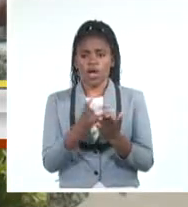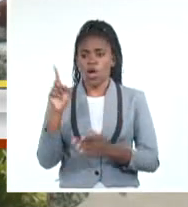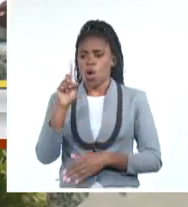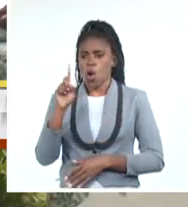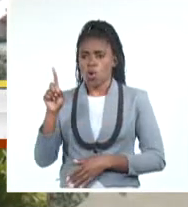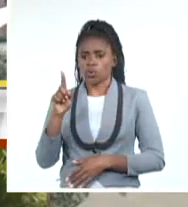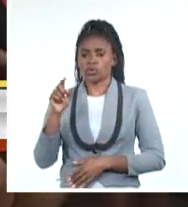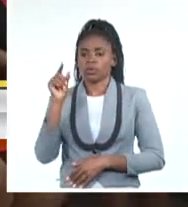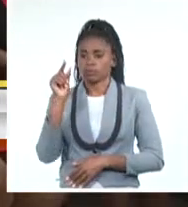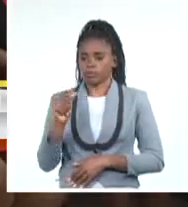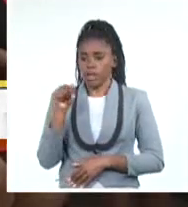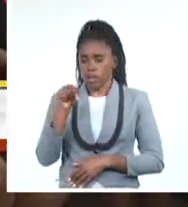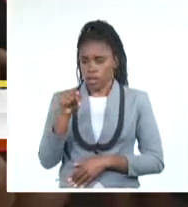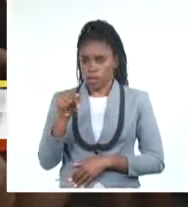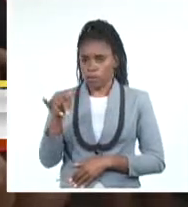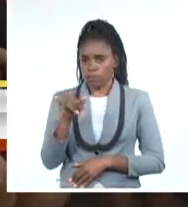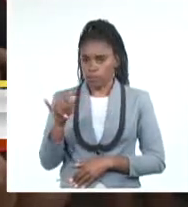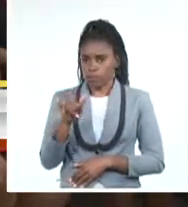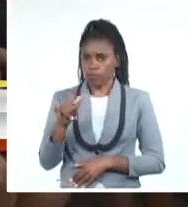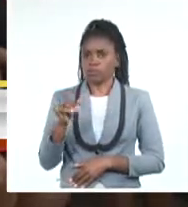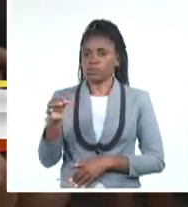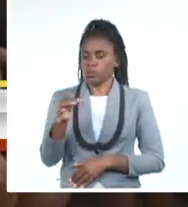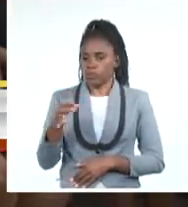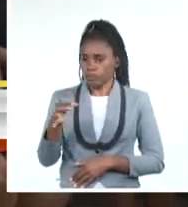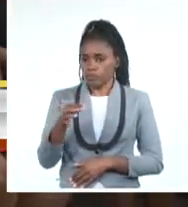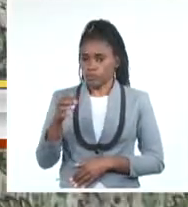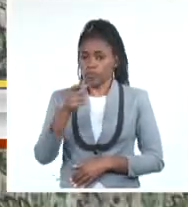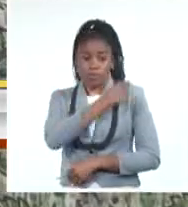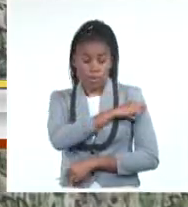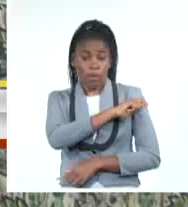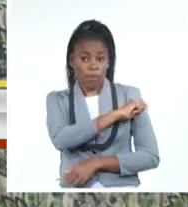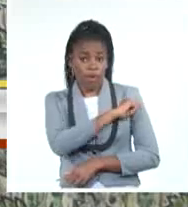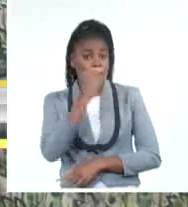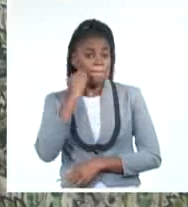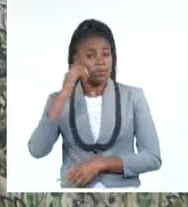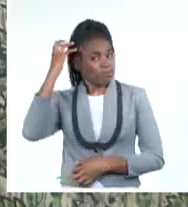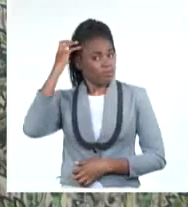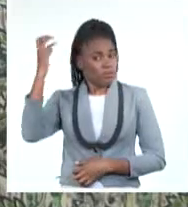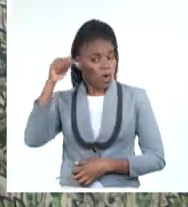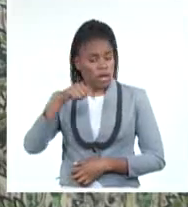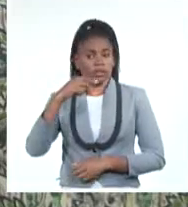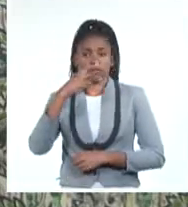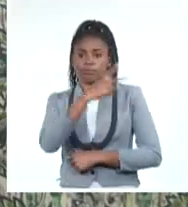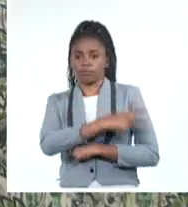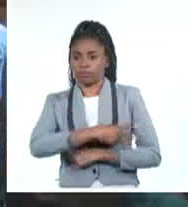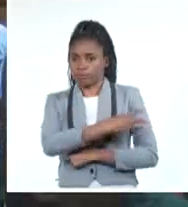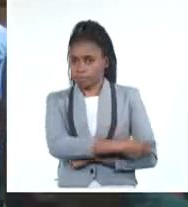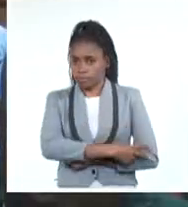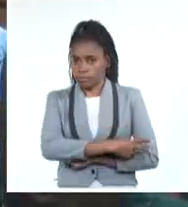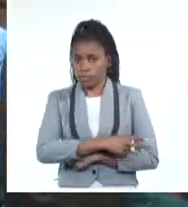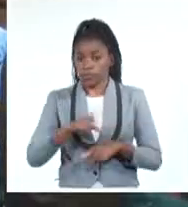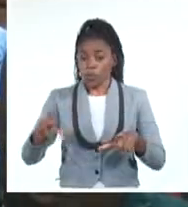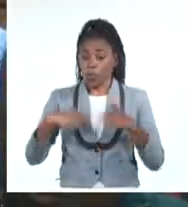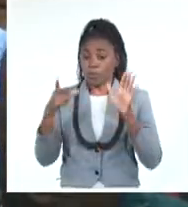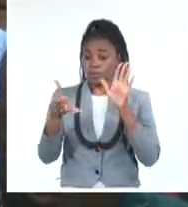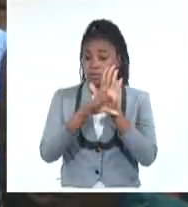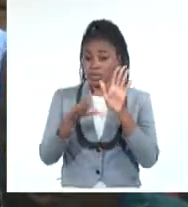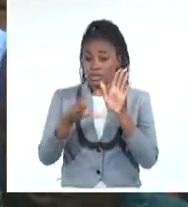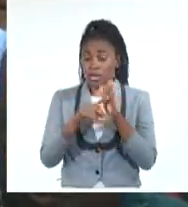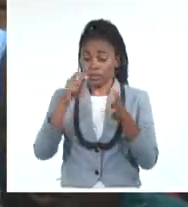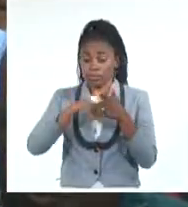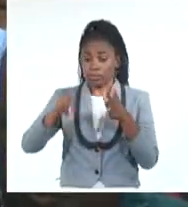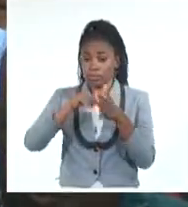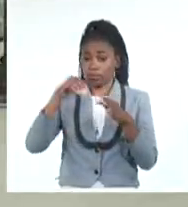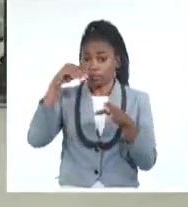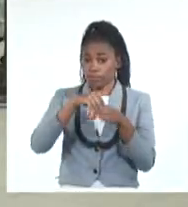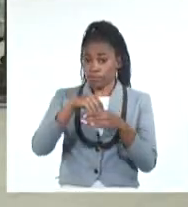desde esa instancia representarán dignamente al pueblo en el máximo órgano del estado en nuestro país en cumplimiento de la ley electoral del total de